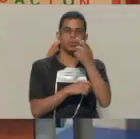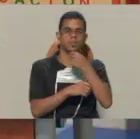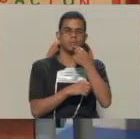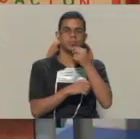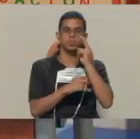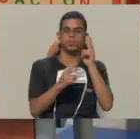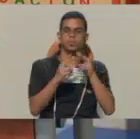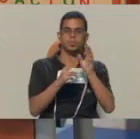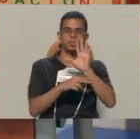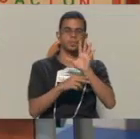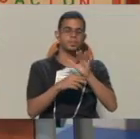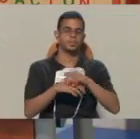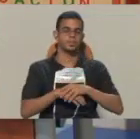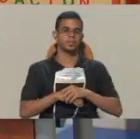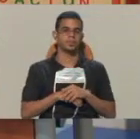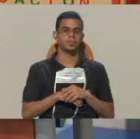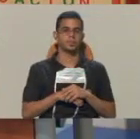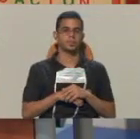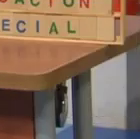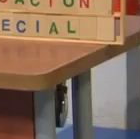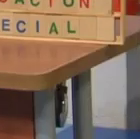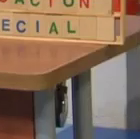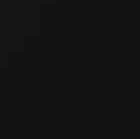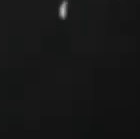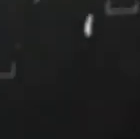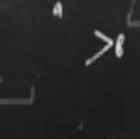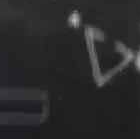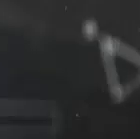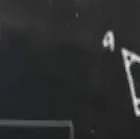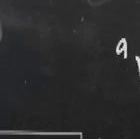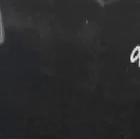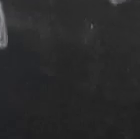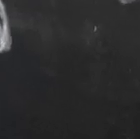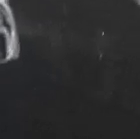Anthony Martínez. Muchas gracias, nos vemos en el próximo programa.